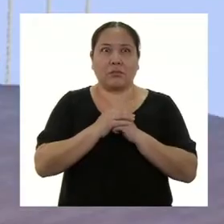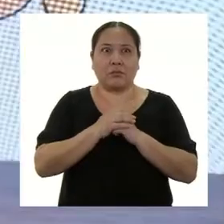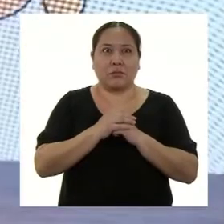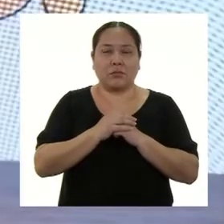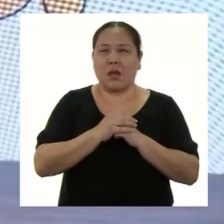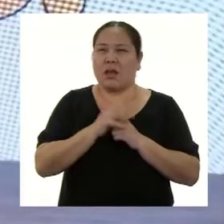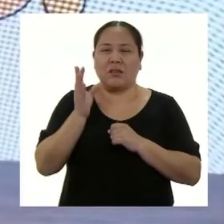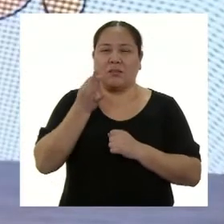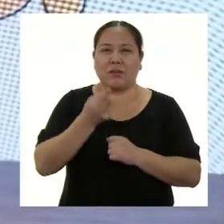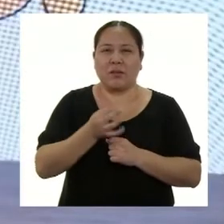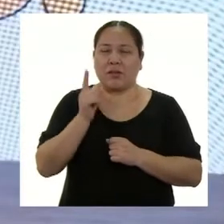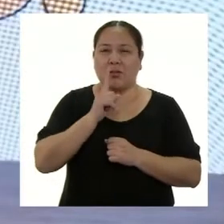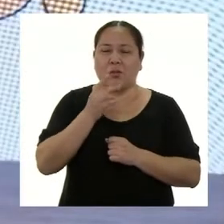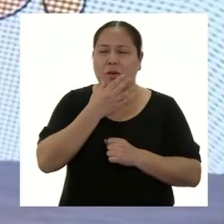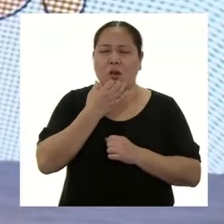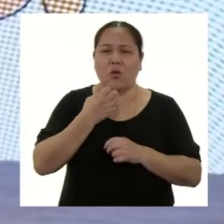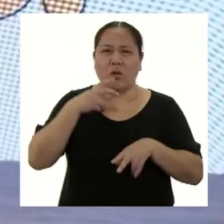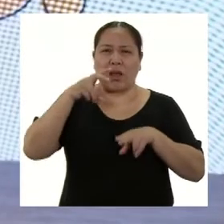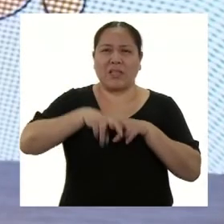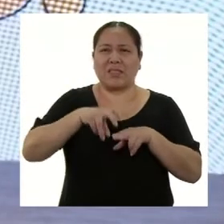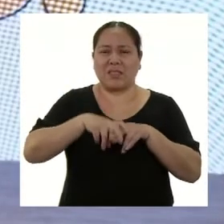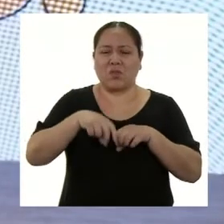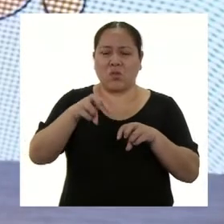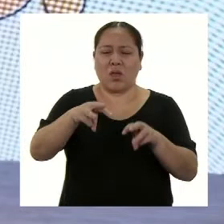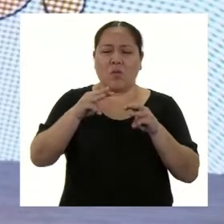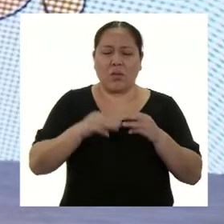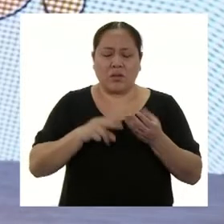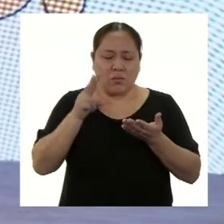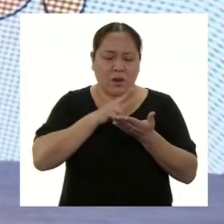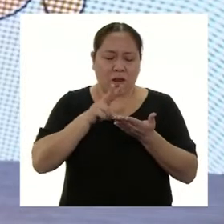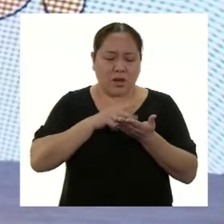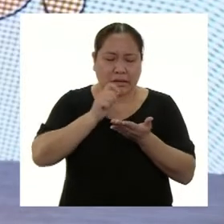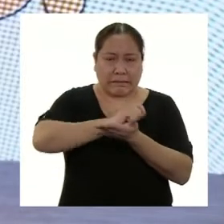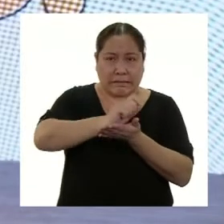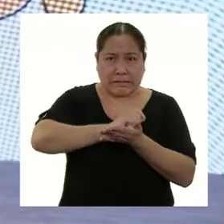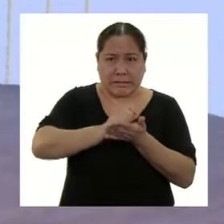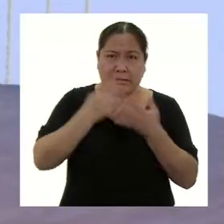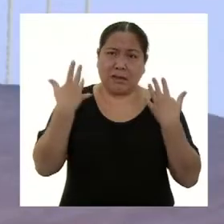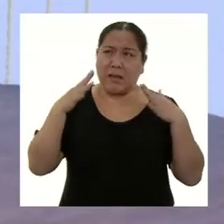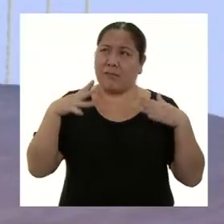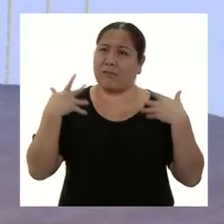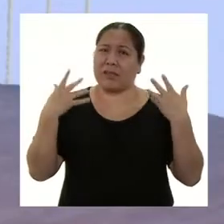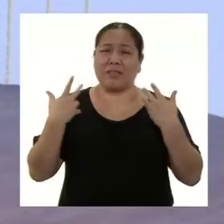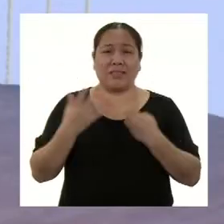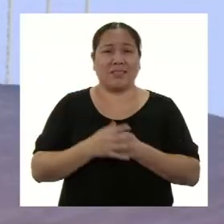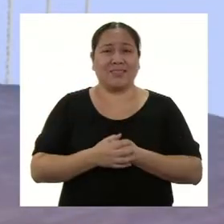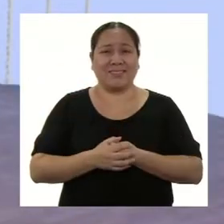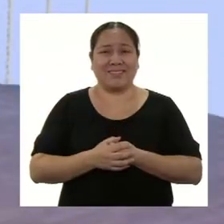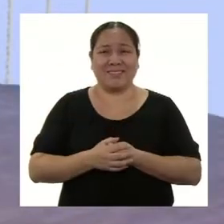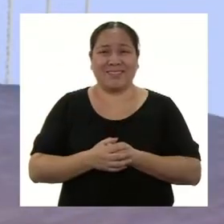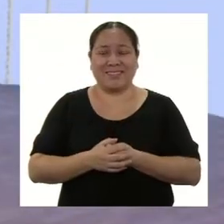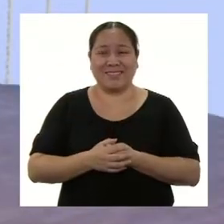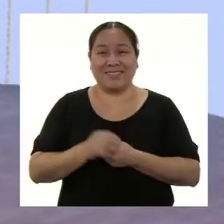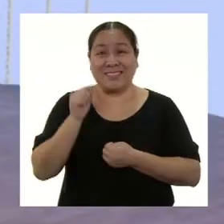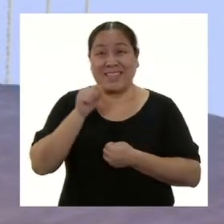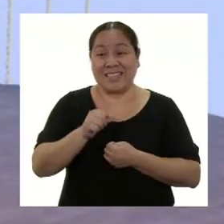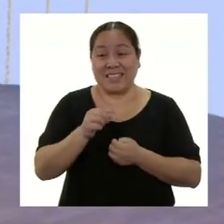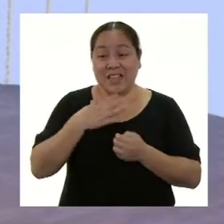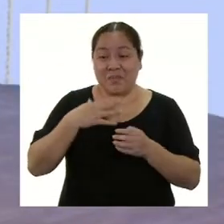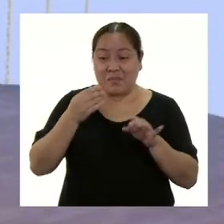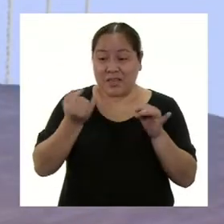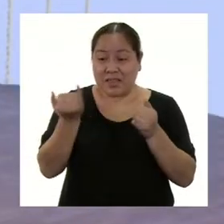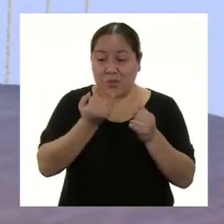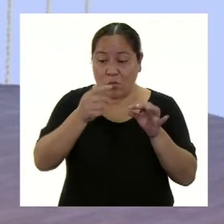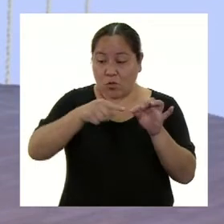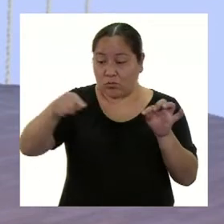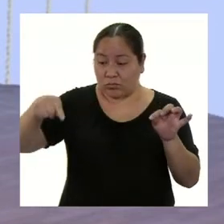La verdad que con una silla y una mesa para poder leer y escribir estaría más que contento. Bueno, acerca de mi plano estaba